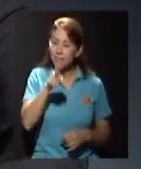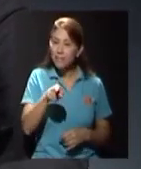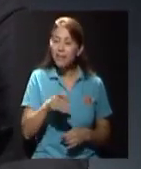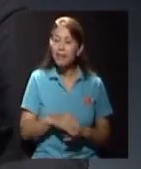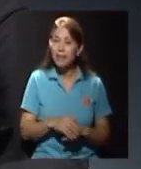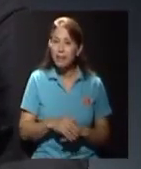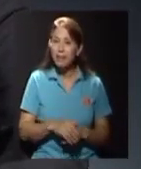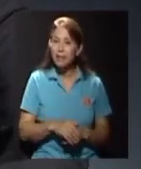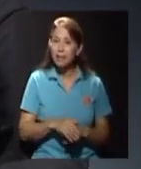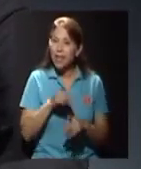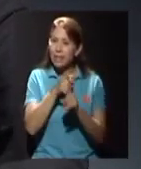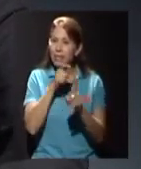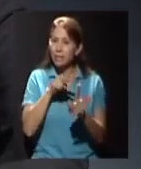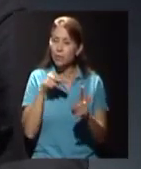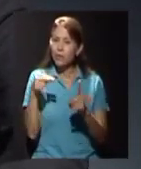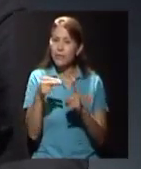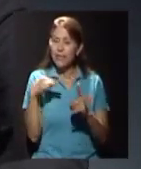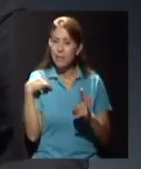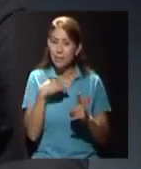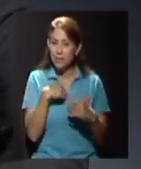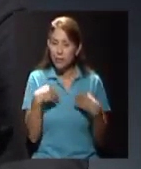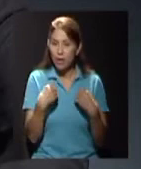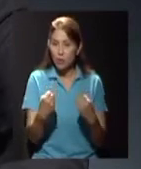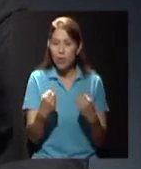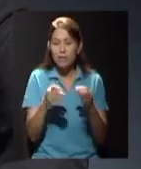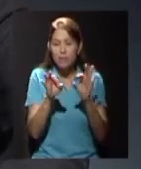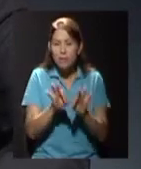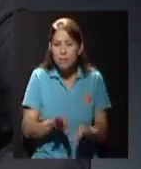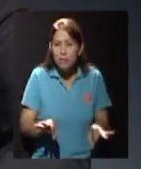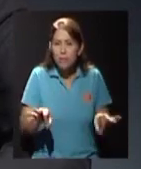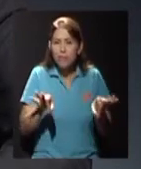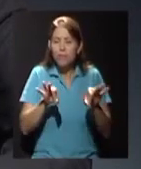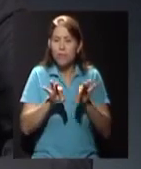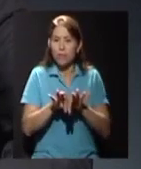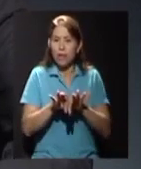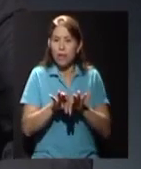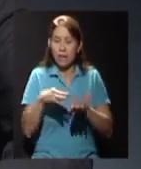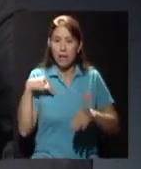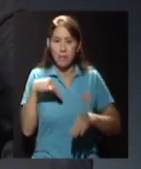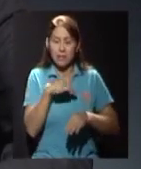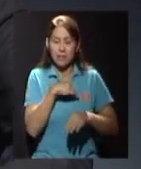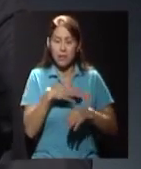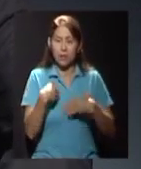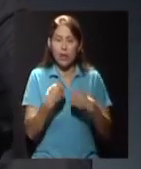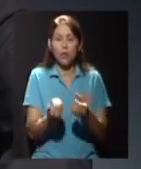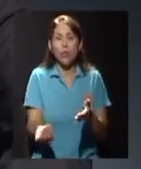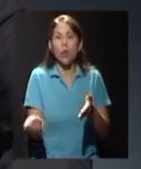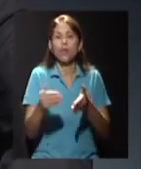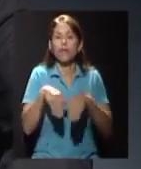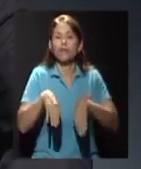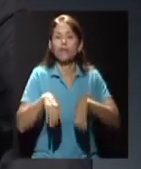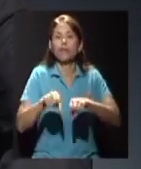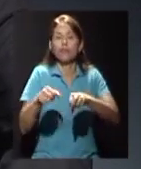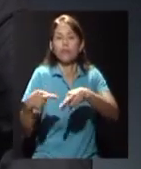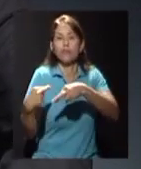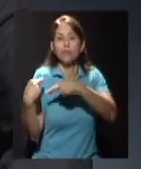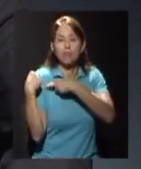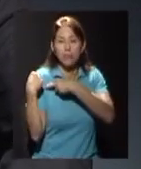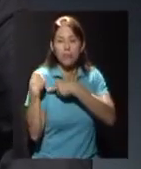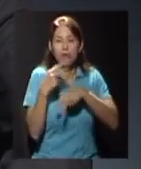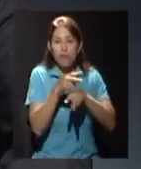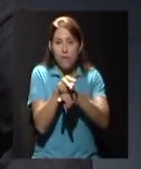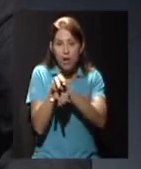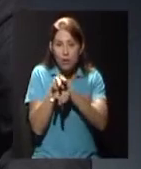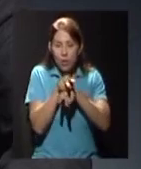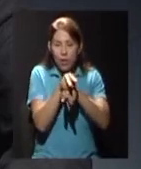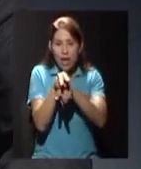punto de vista del ministerio de salud es fundamental que retome el papel de rectoría que le hemos responde para eso se requiere el